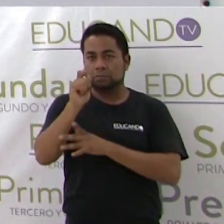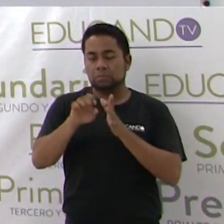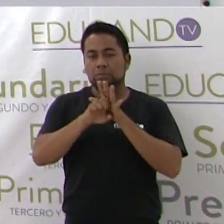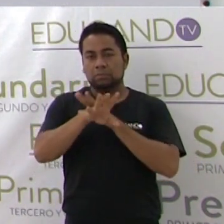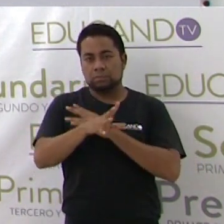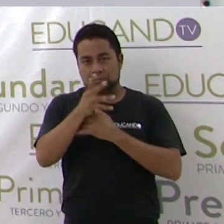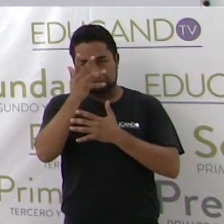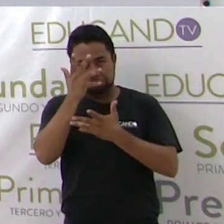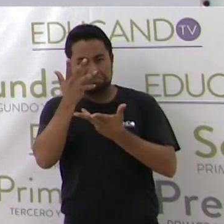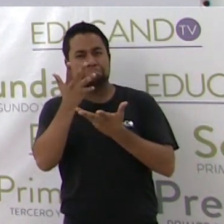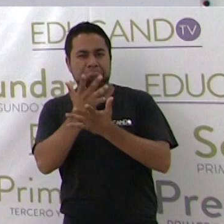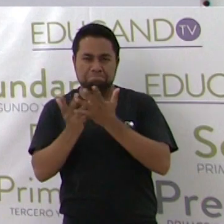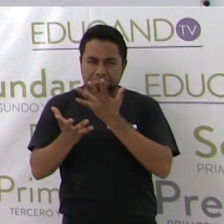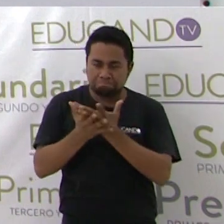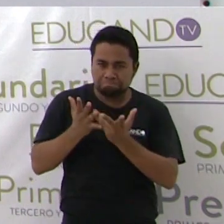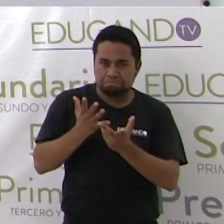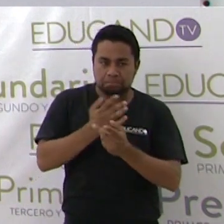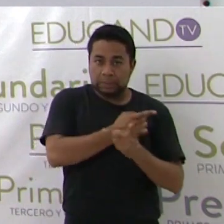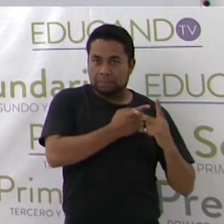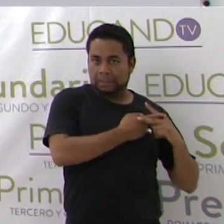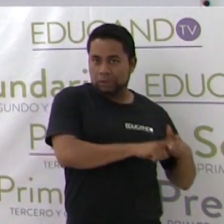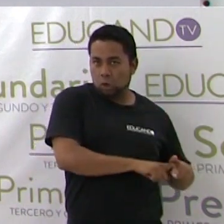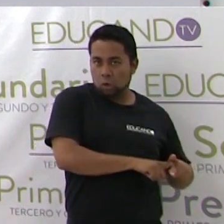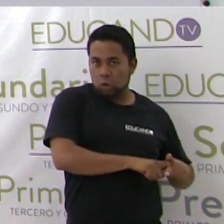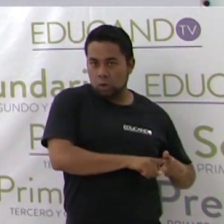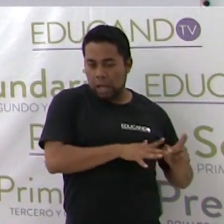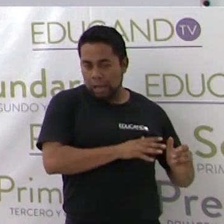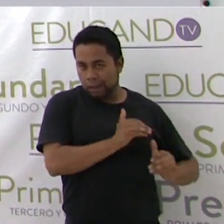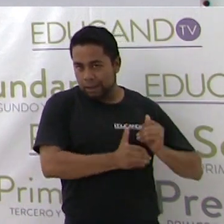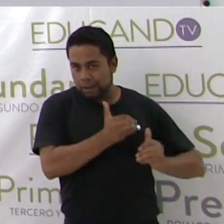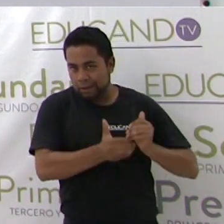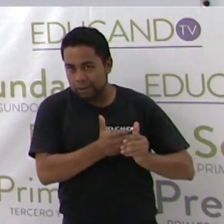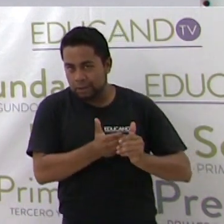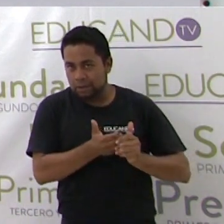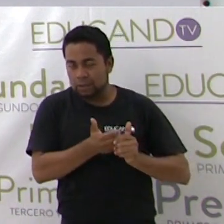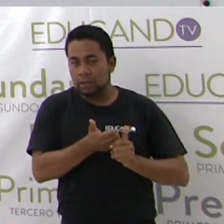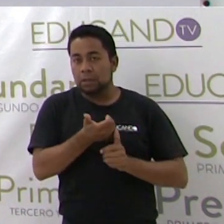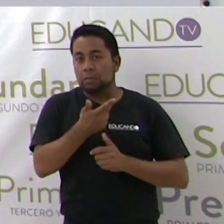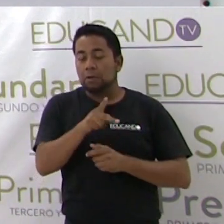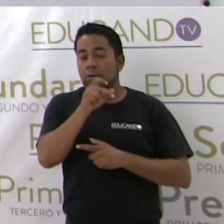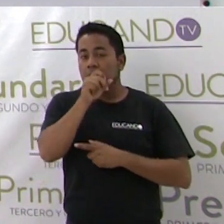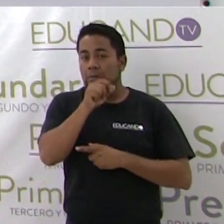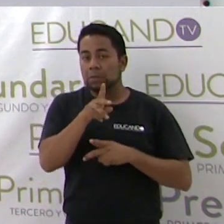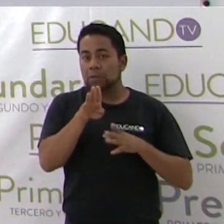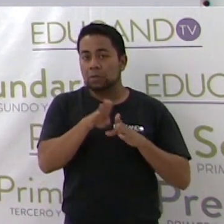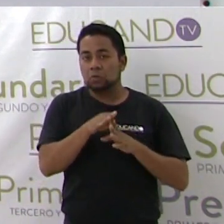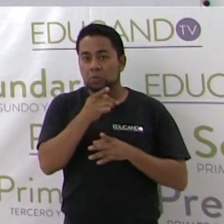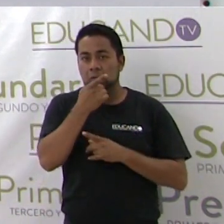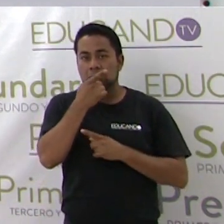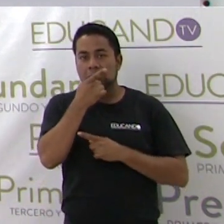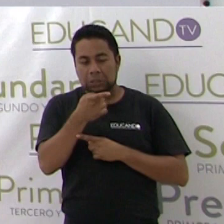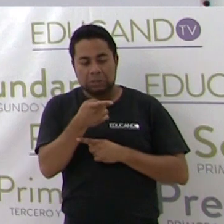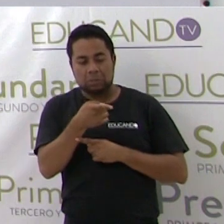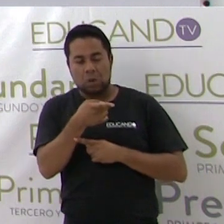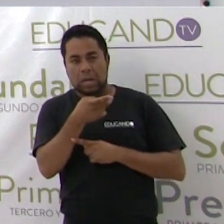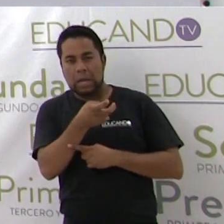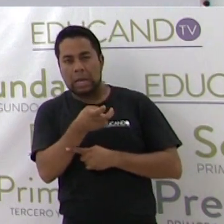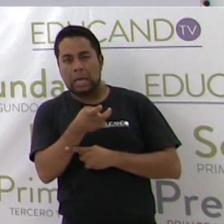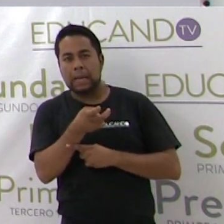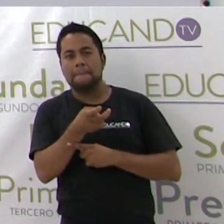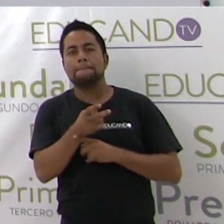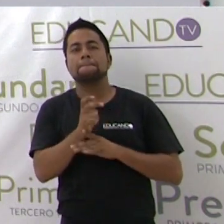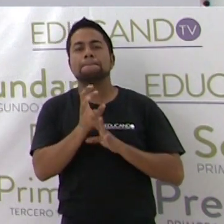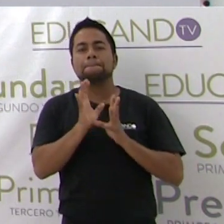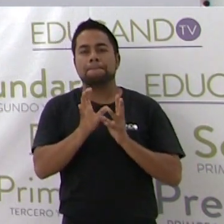acción tuvo un inicio, tuvo un desarrollo, pero también se conoce perfectamente